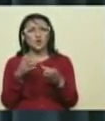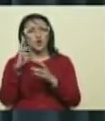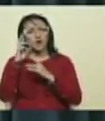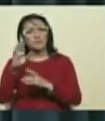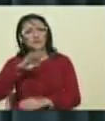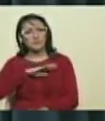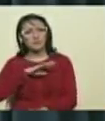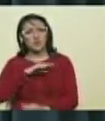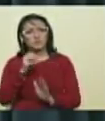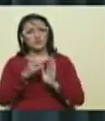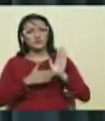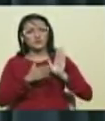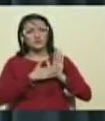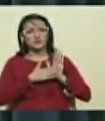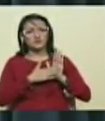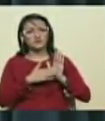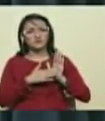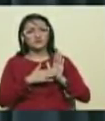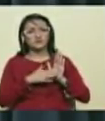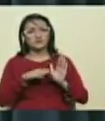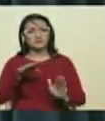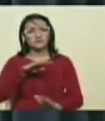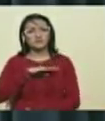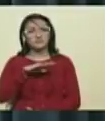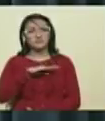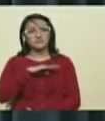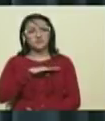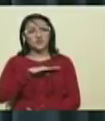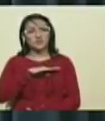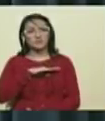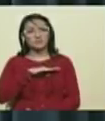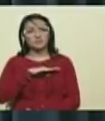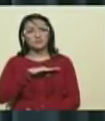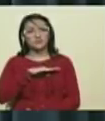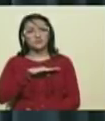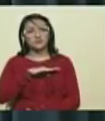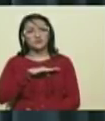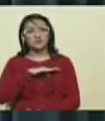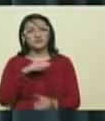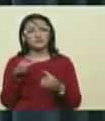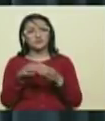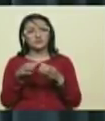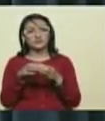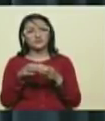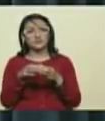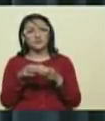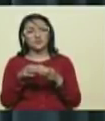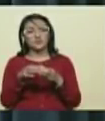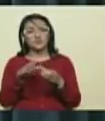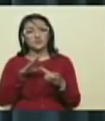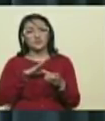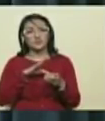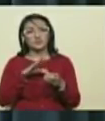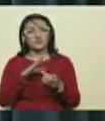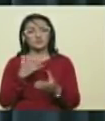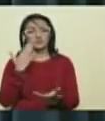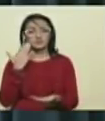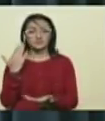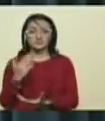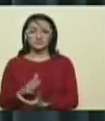su propia carta constitutiva, su propia carta de la conformación de la Organización de Estados